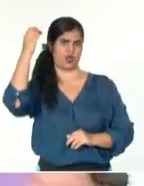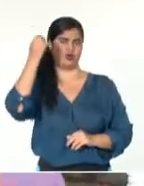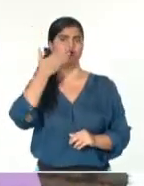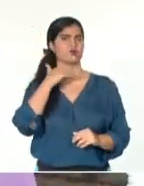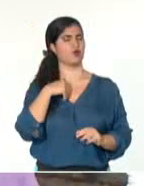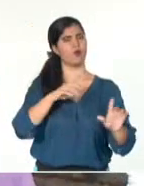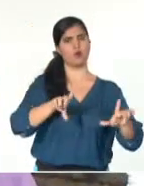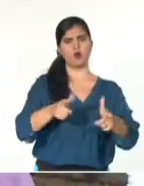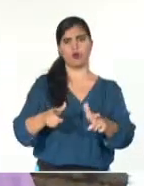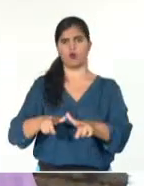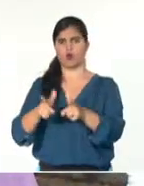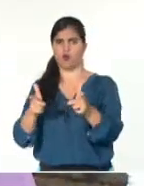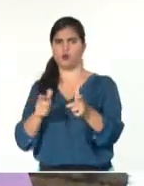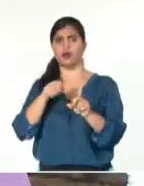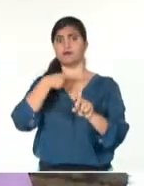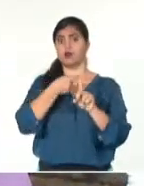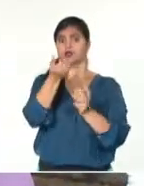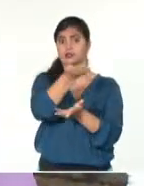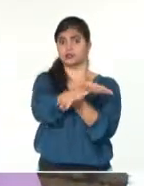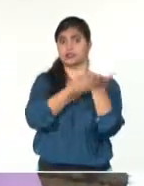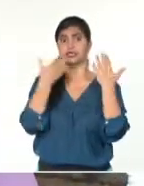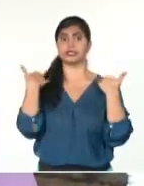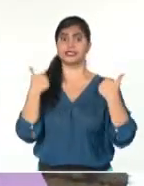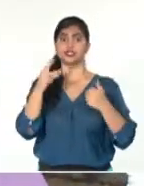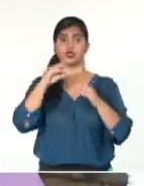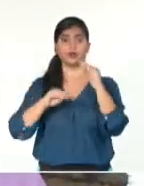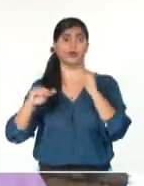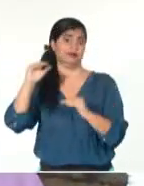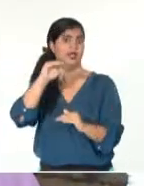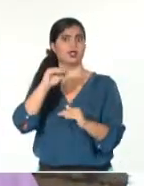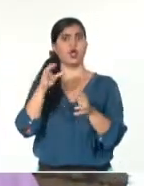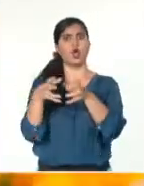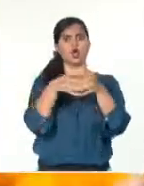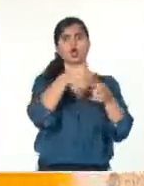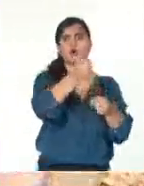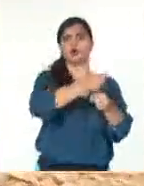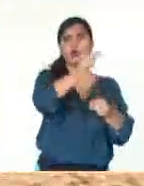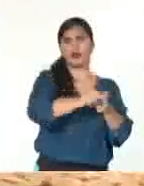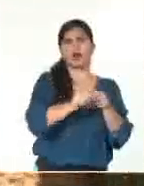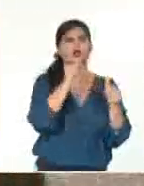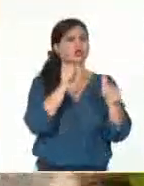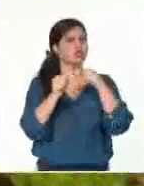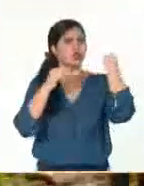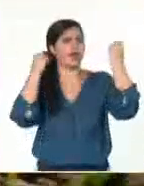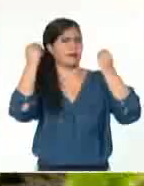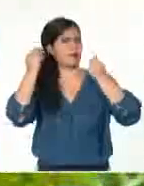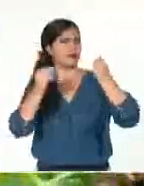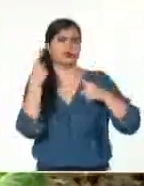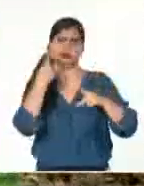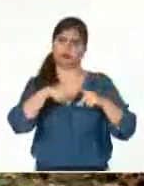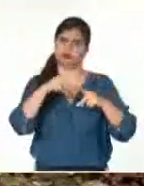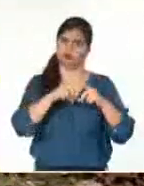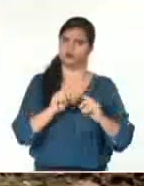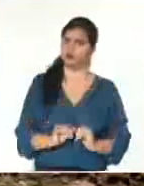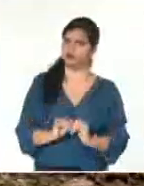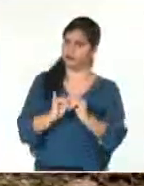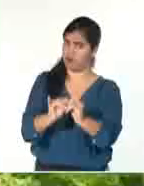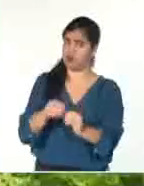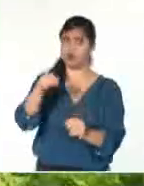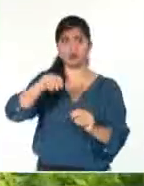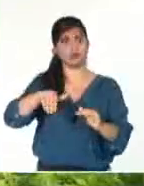ahí evaluar con la dirección del Ministerio las principales preocupaciones que tienen los colectivos de trabajadores. La conmemoración del Día del Trabajador